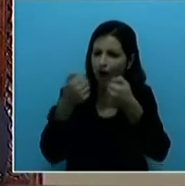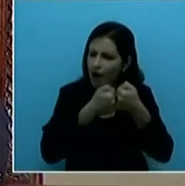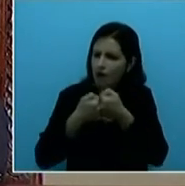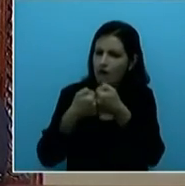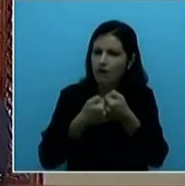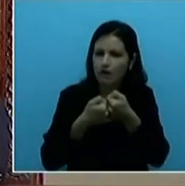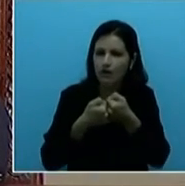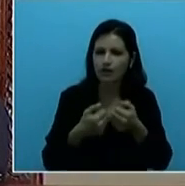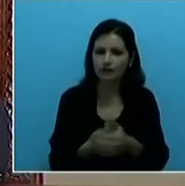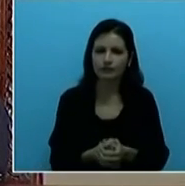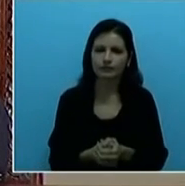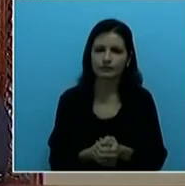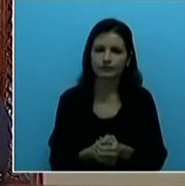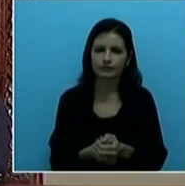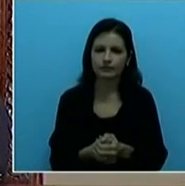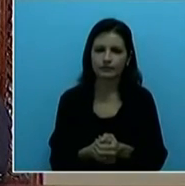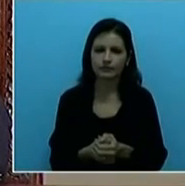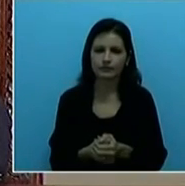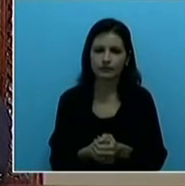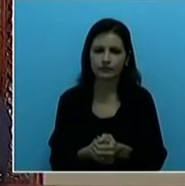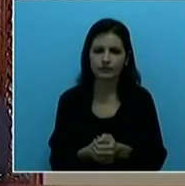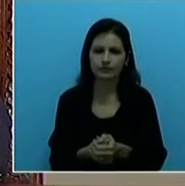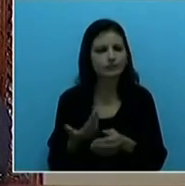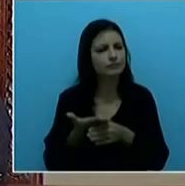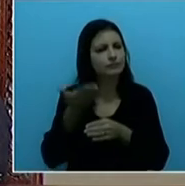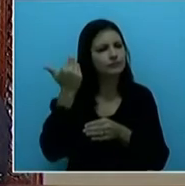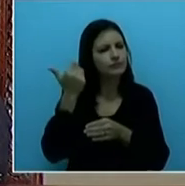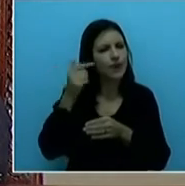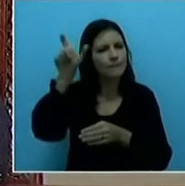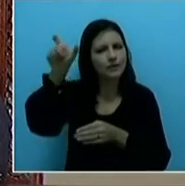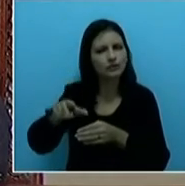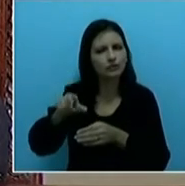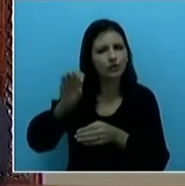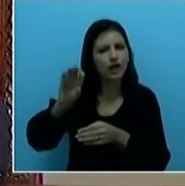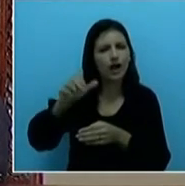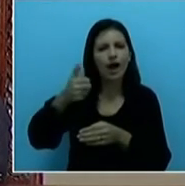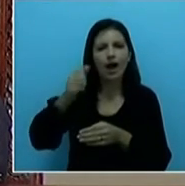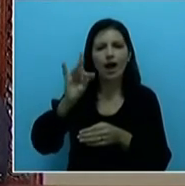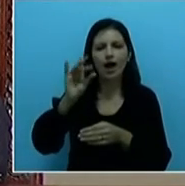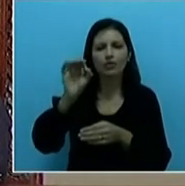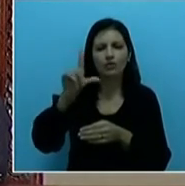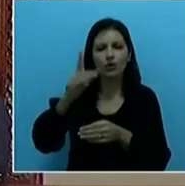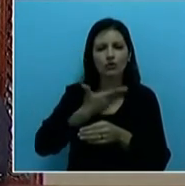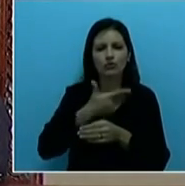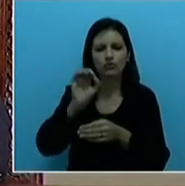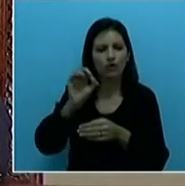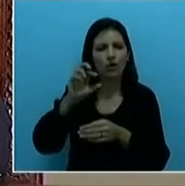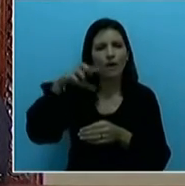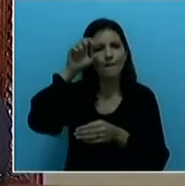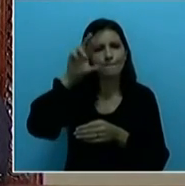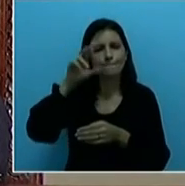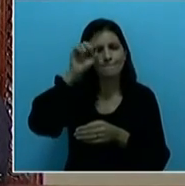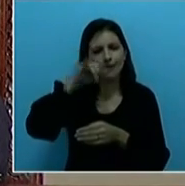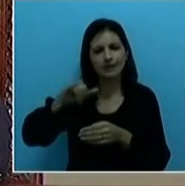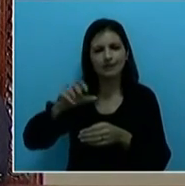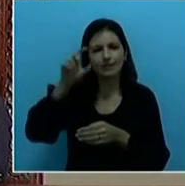como dijo el premio nobel adolfo pérez esquivel los puños cerrados no siembran